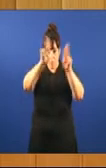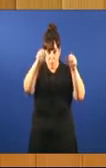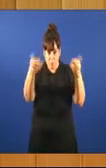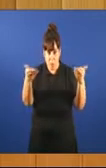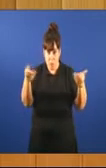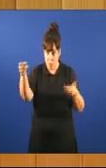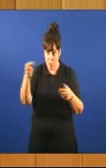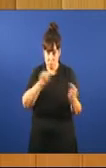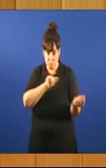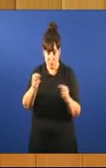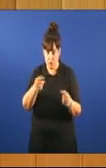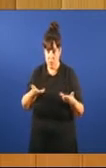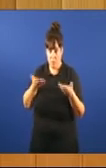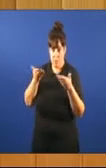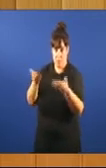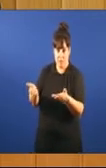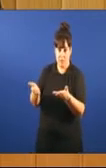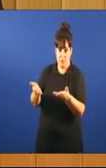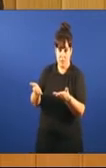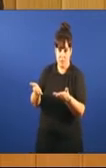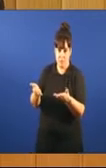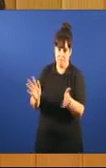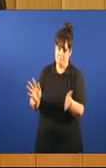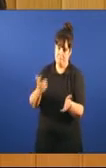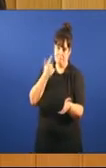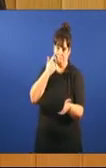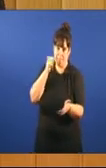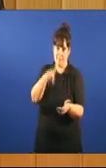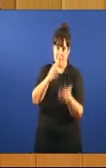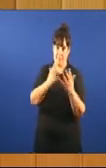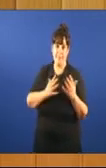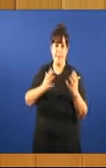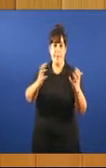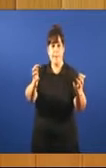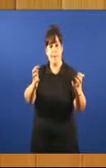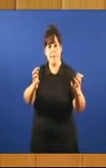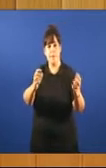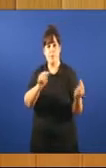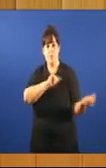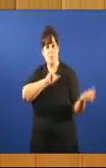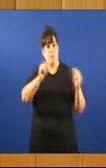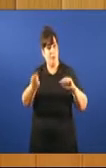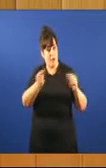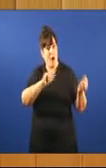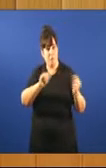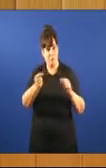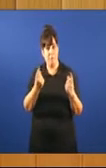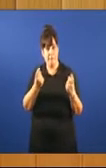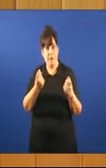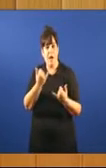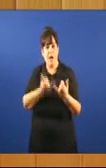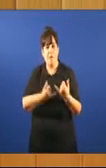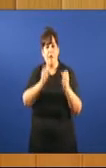diálogo. Pero mire, neste Parlamento, froito do diálogo, aprobouse por